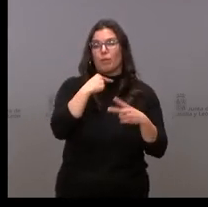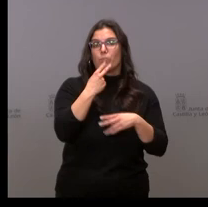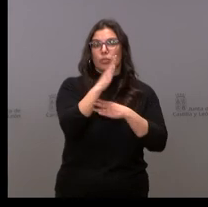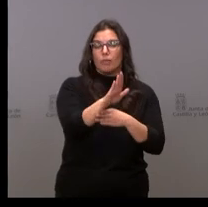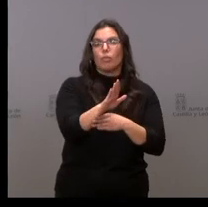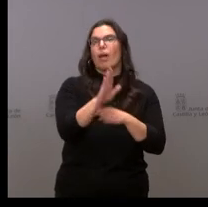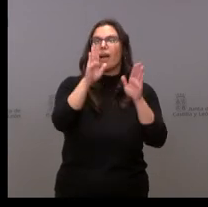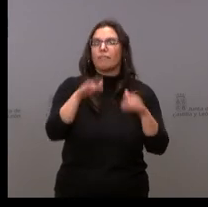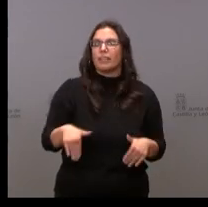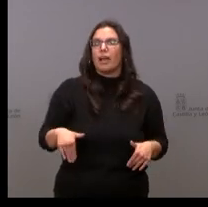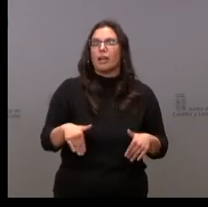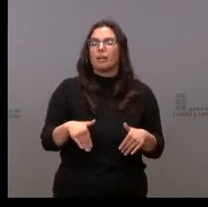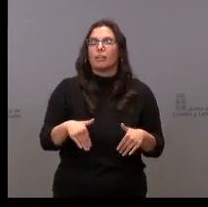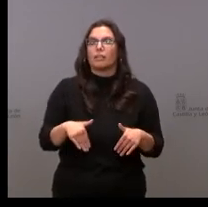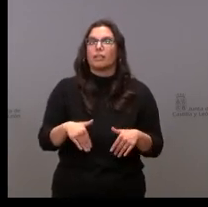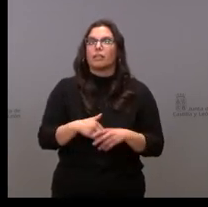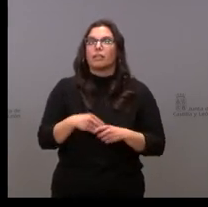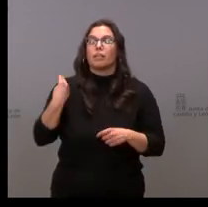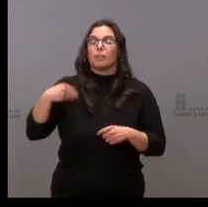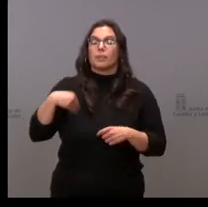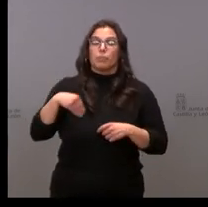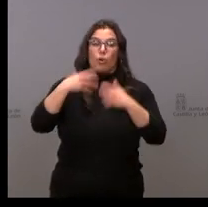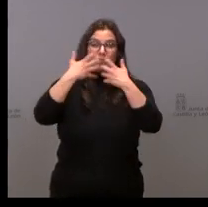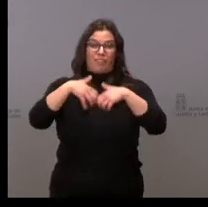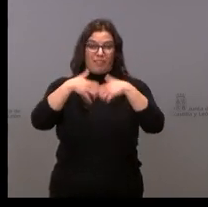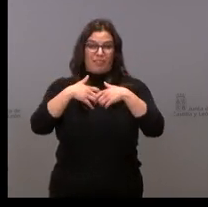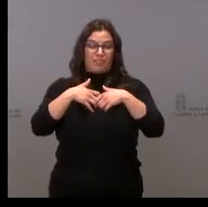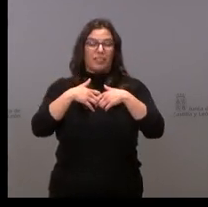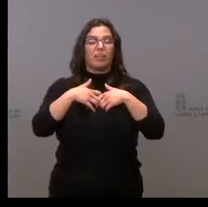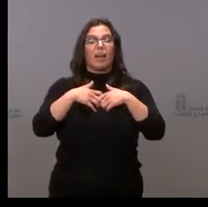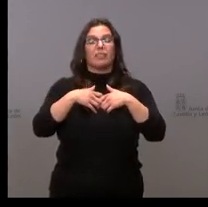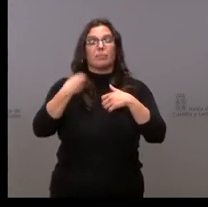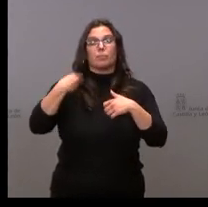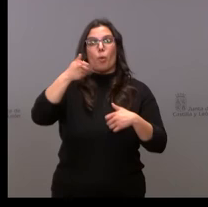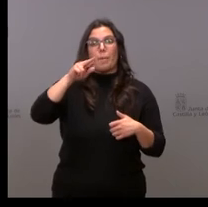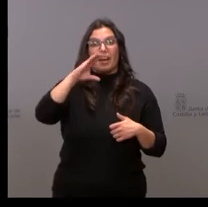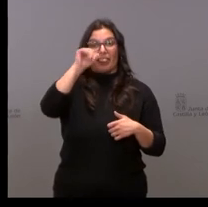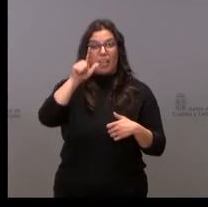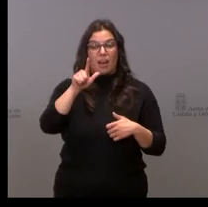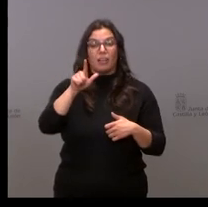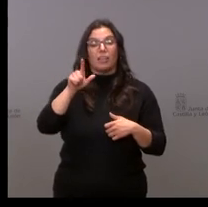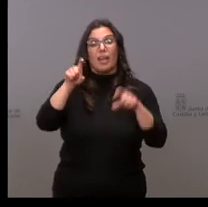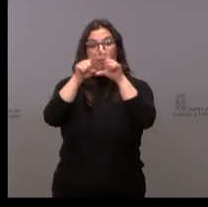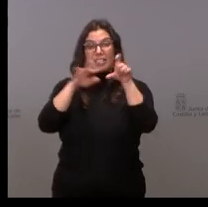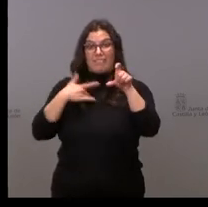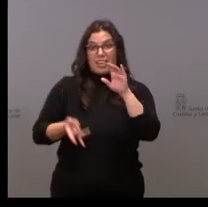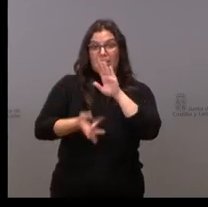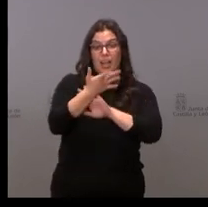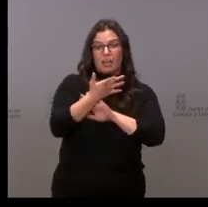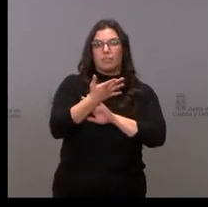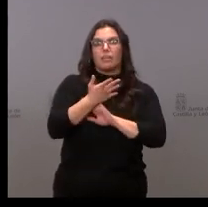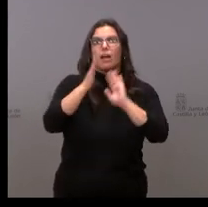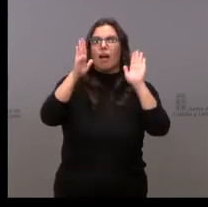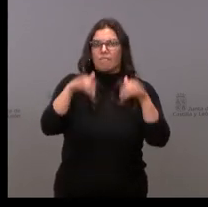los promotores de labios de finalidad de barcial bueno pues al judicial izado esa denuncia que